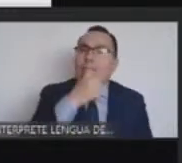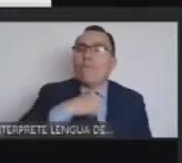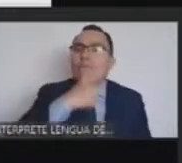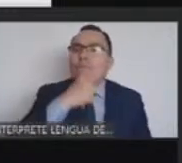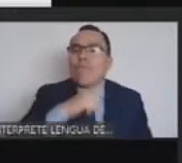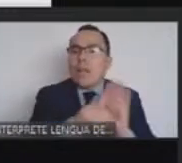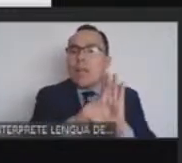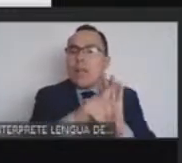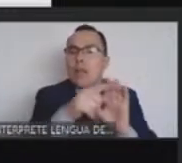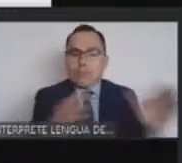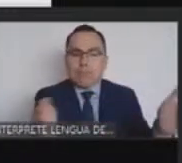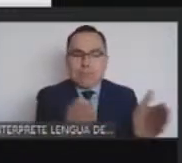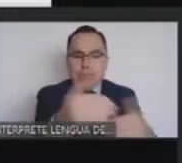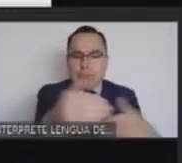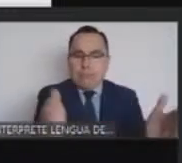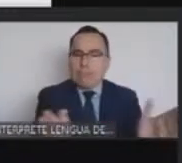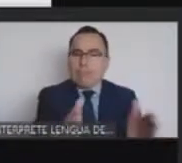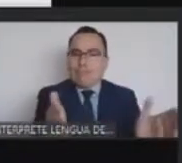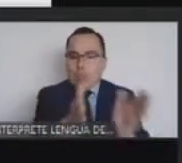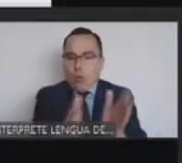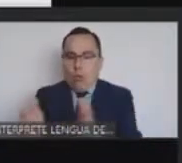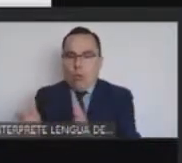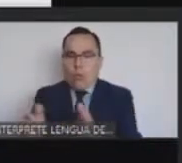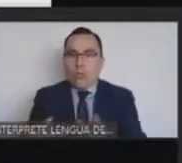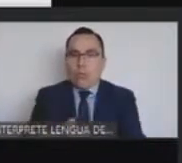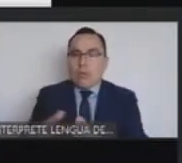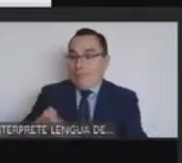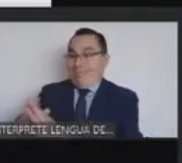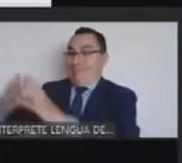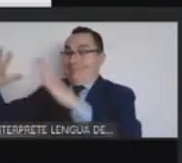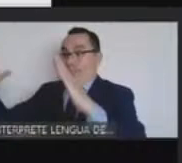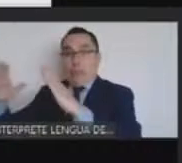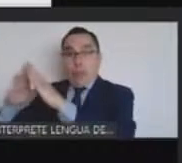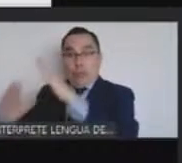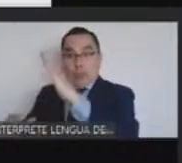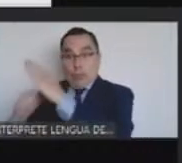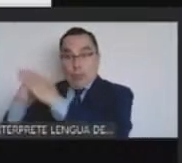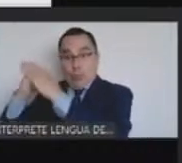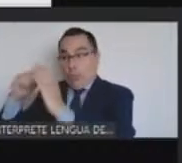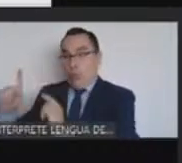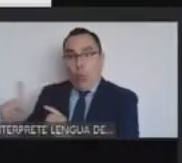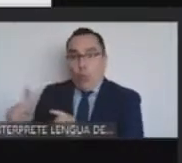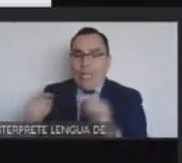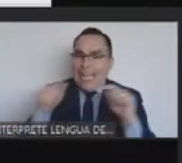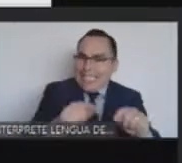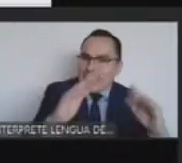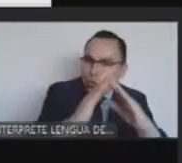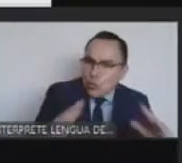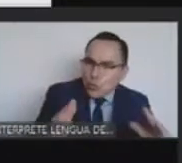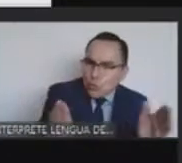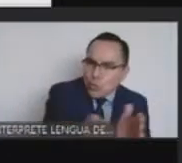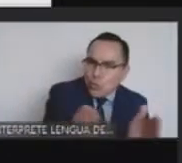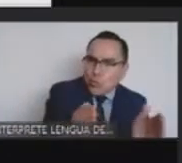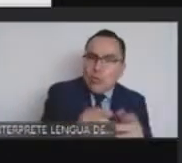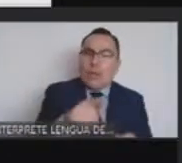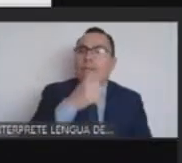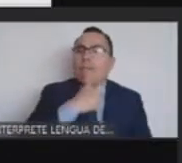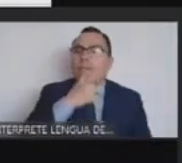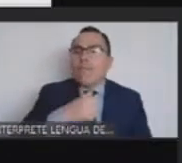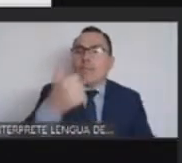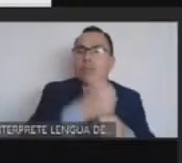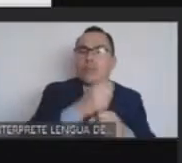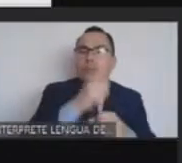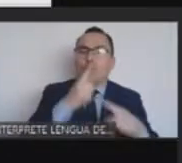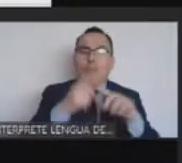legales son muy pequeñas y por lo tanto donde este conflicto, ¿no?, de poderes de decisión discrecional para mecanismos de nombramiento se puede